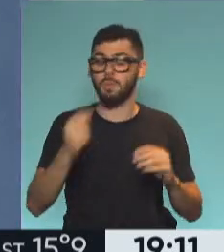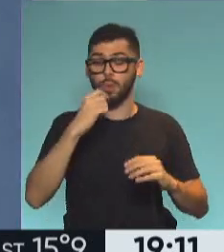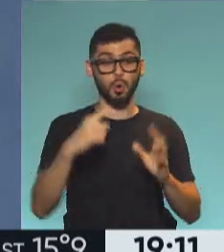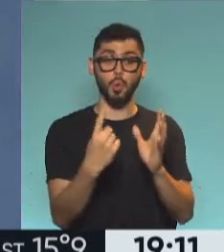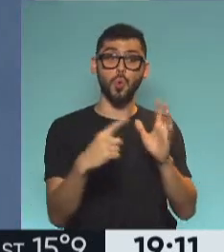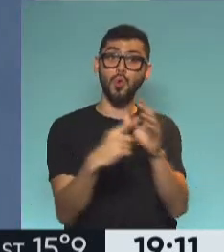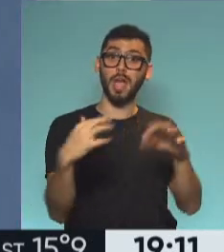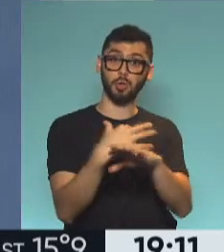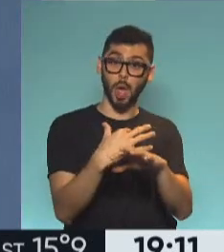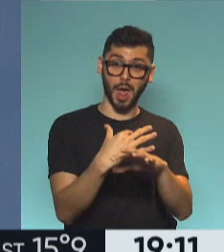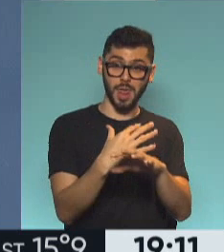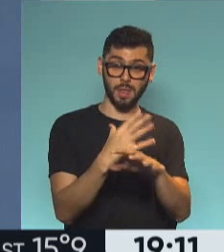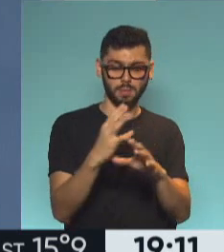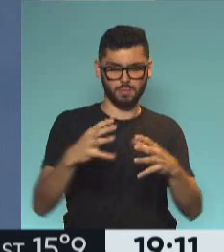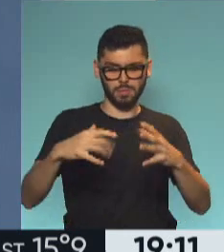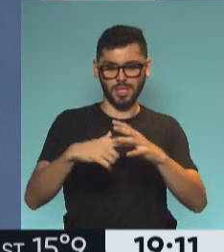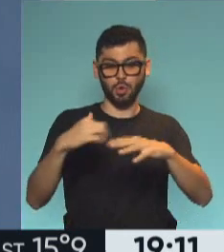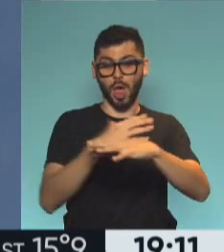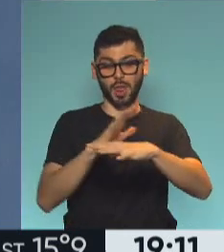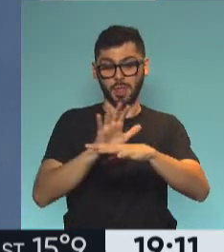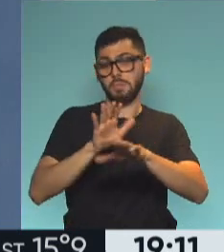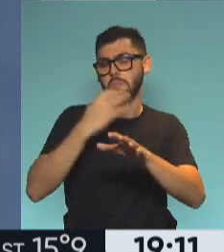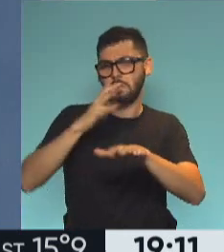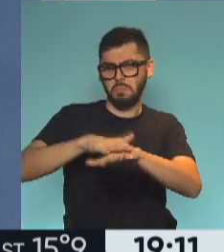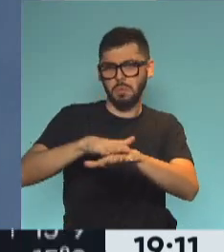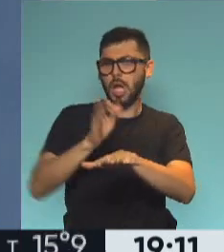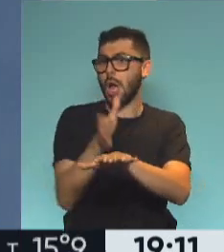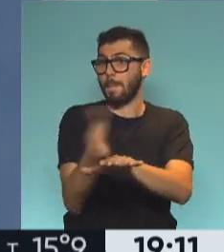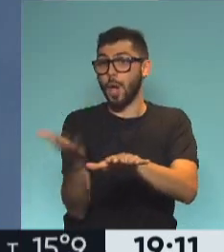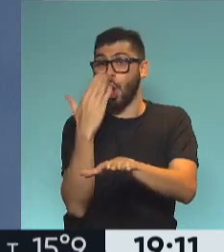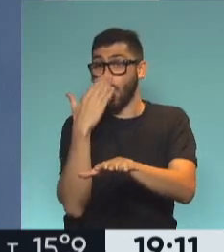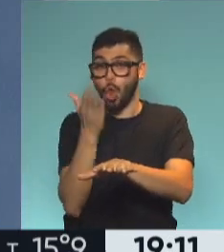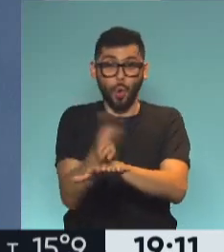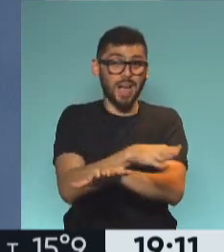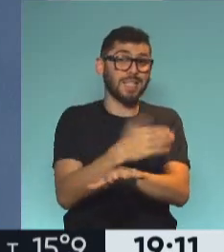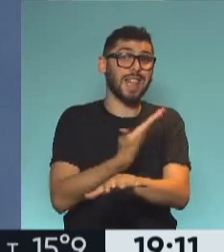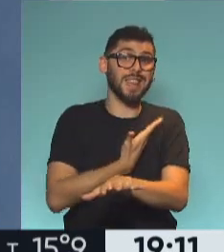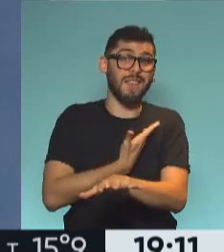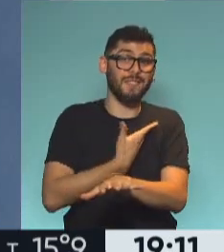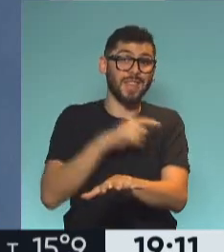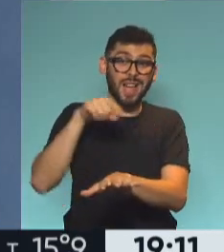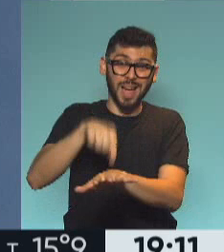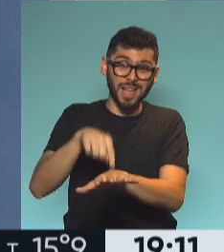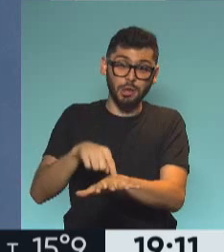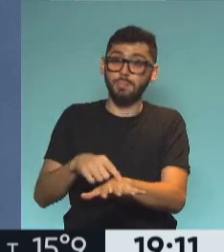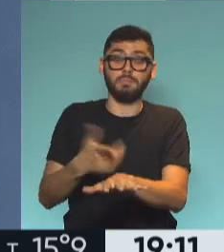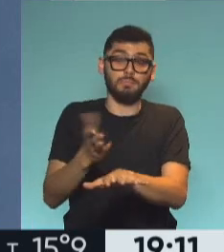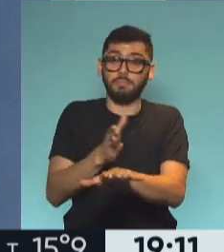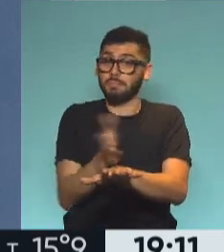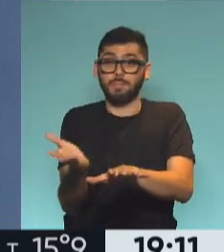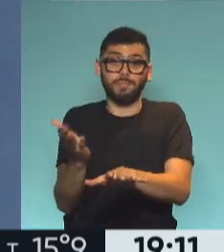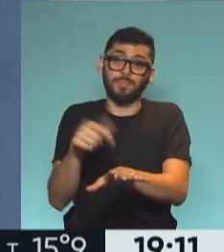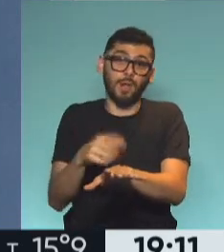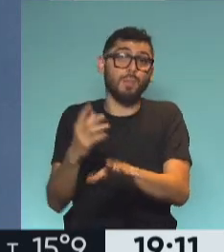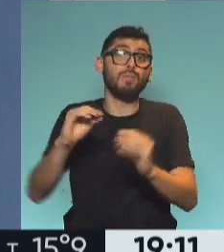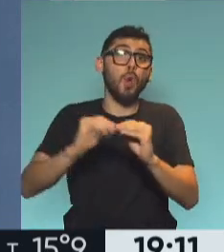que comparte la mitad de un lado de este Córdoba y la otra mitad Santa Fe, el problema lo tienen Córdoba y Santa Fe. No es que lo